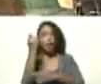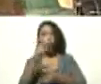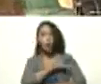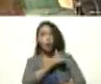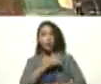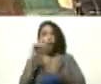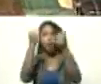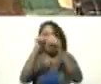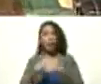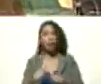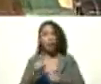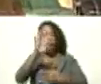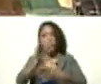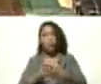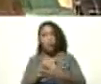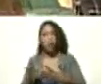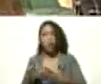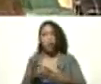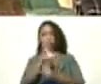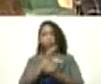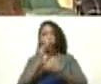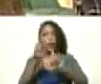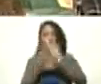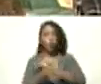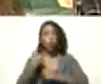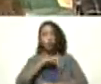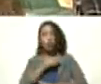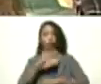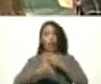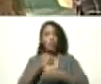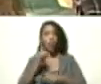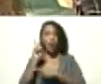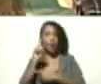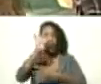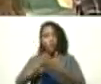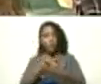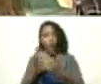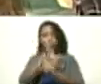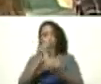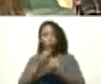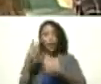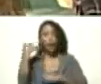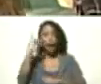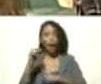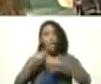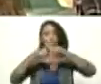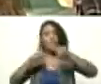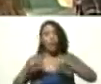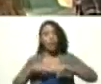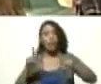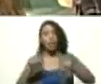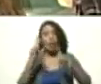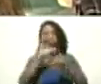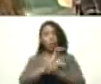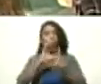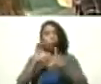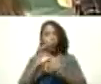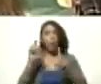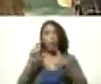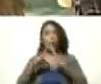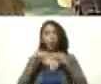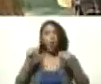una agenda cultural. Bueno, nosotros vamos a hacer esa agenda cultural y que cuente la diversidad cultural de